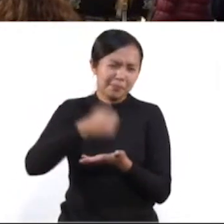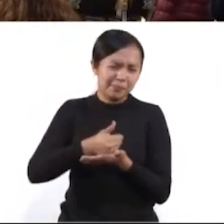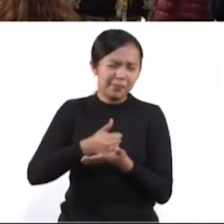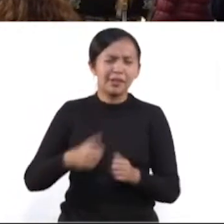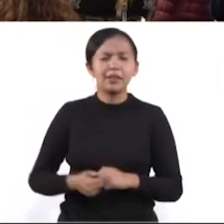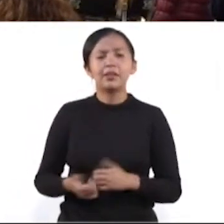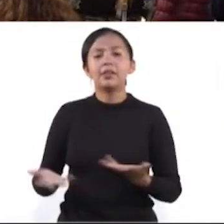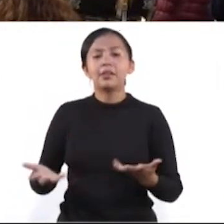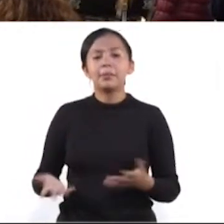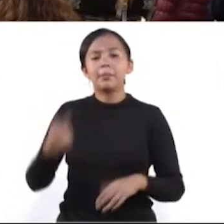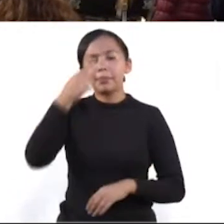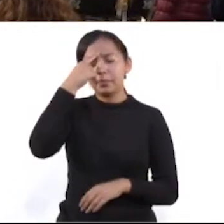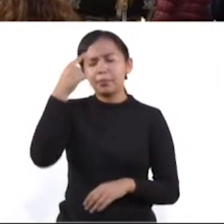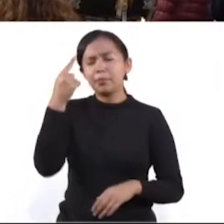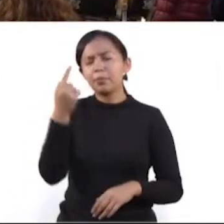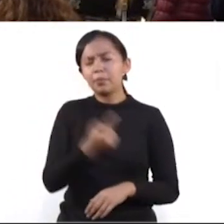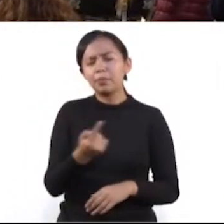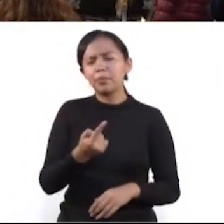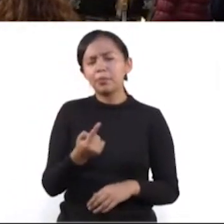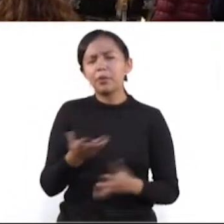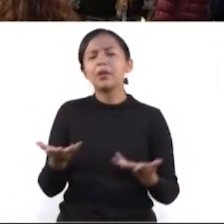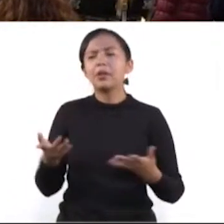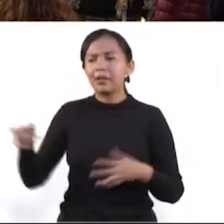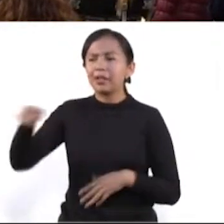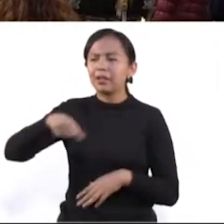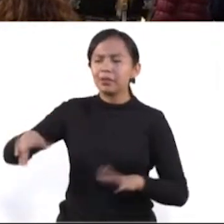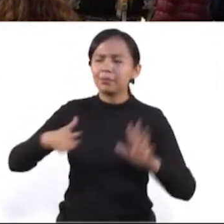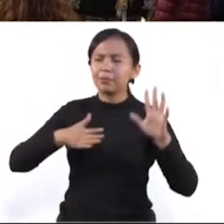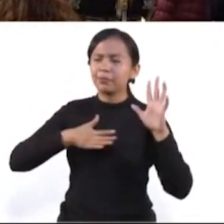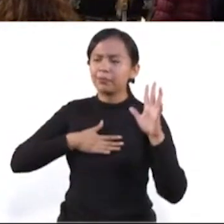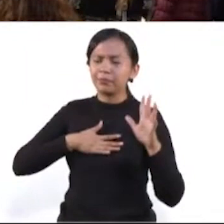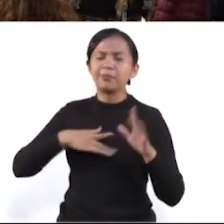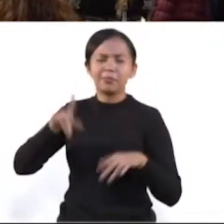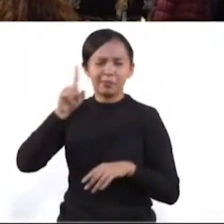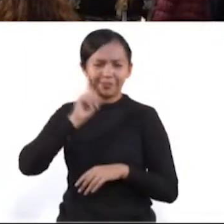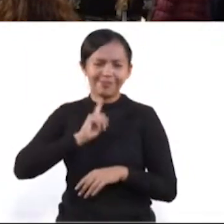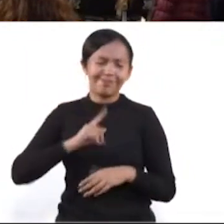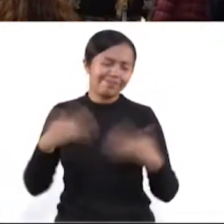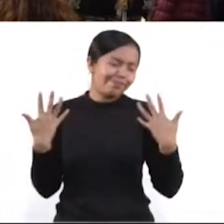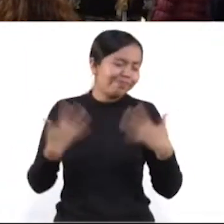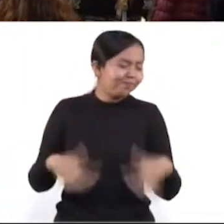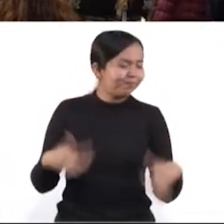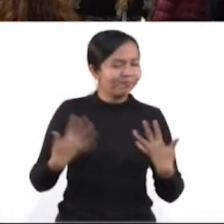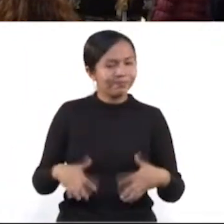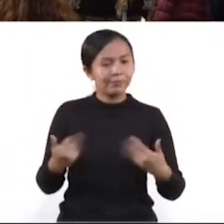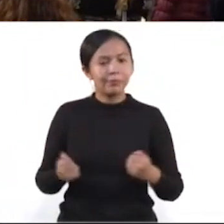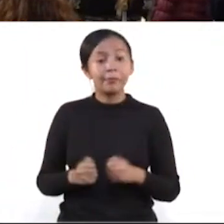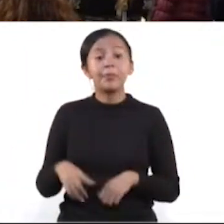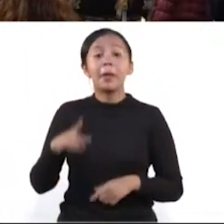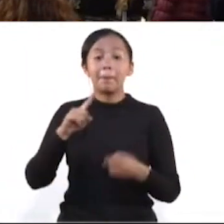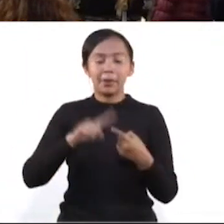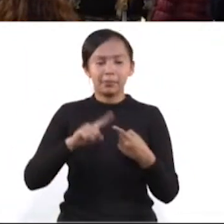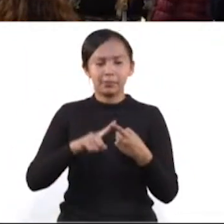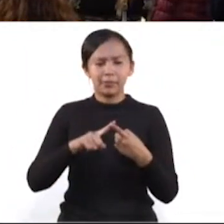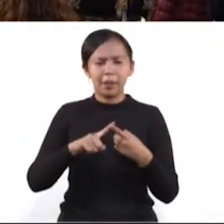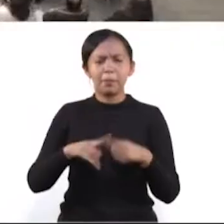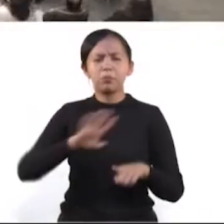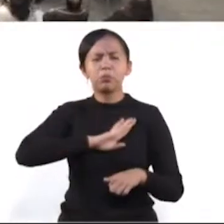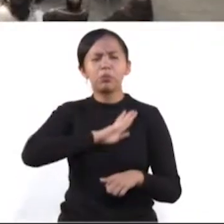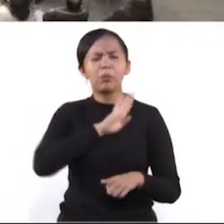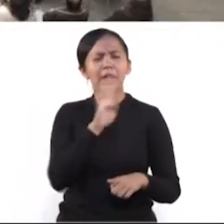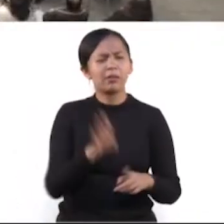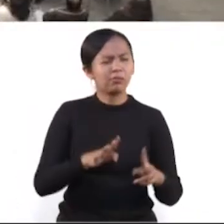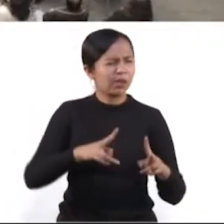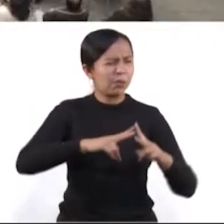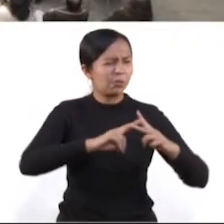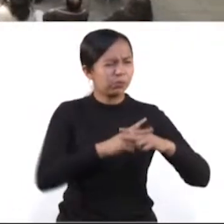a víctimas de la Fiscalía General de Justicia de la Ciudad de México, este miércoles 24 de agosto. Es que las muertes violentas de